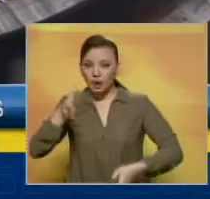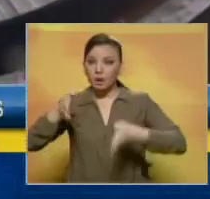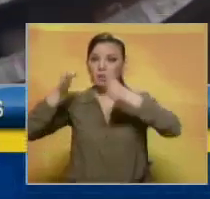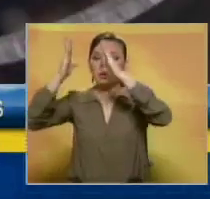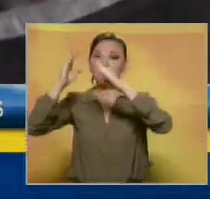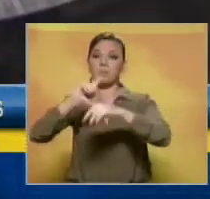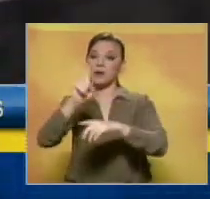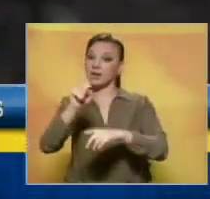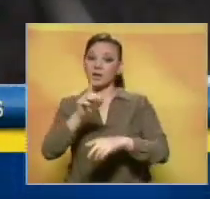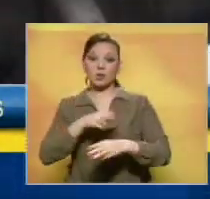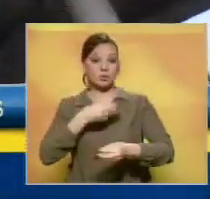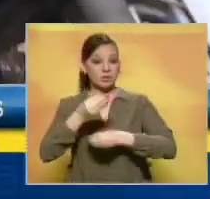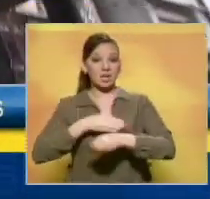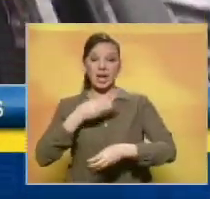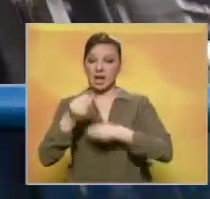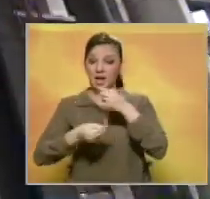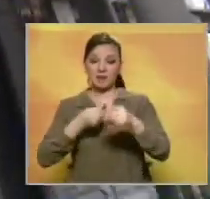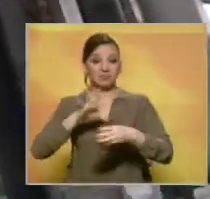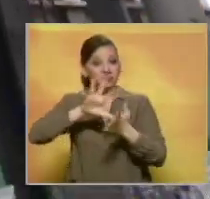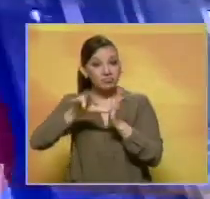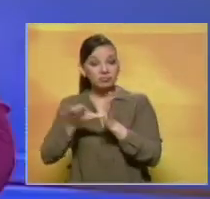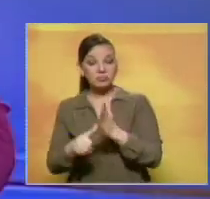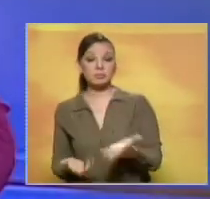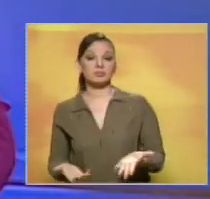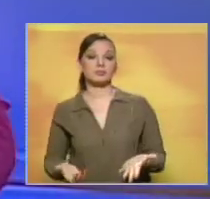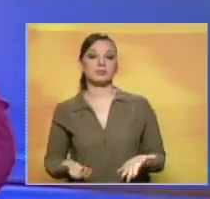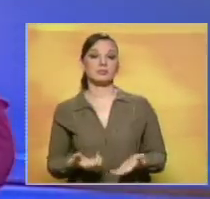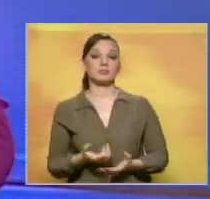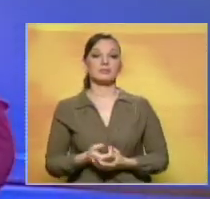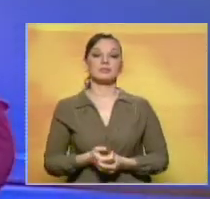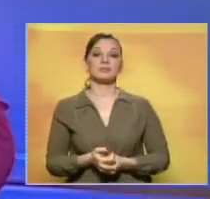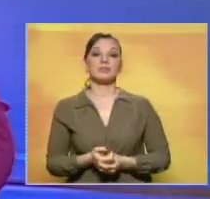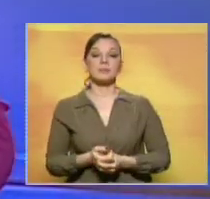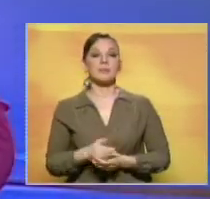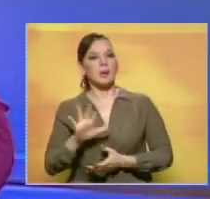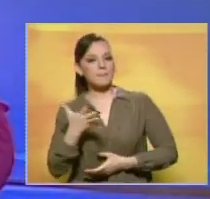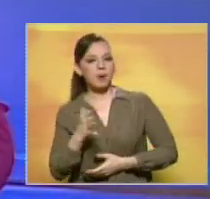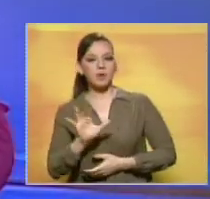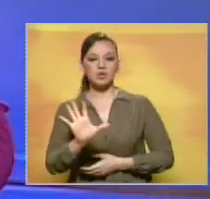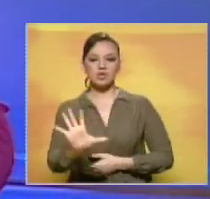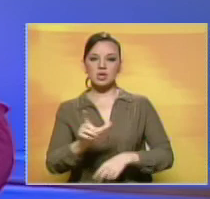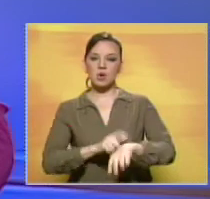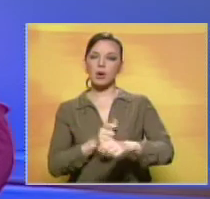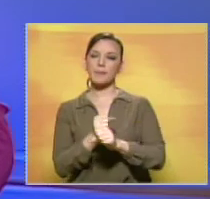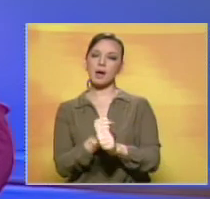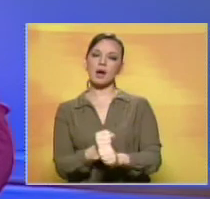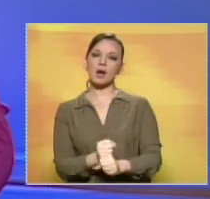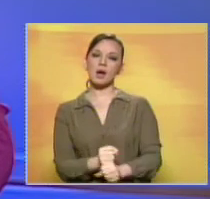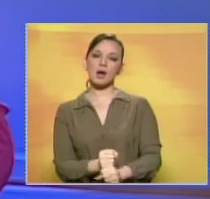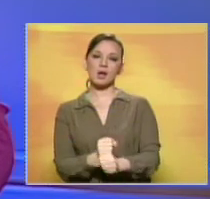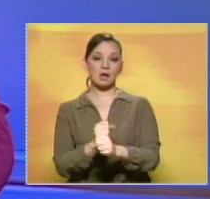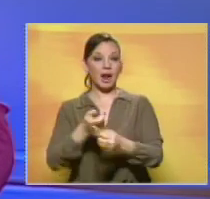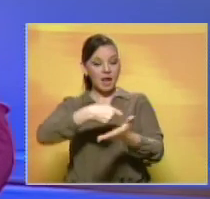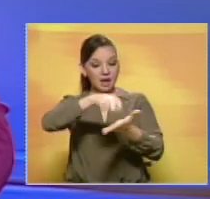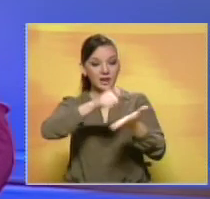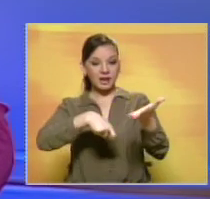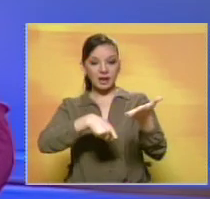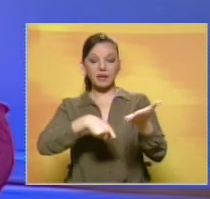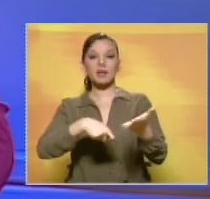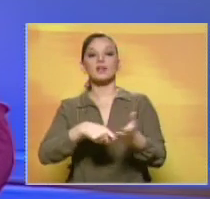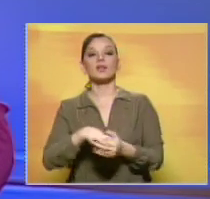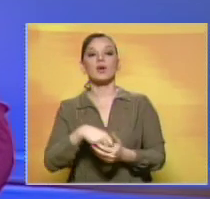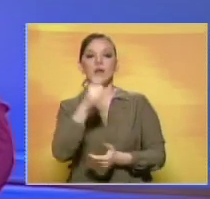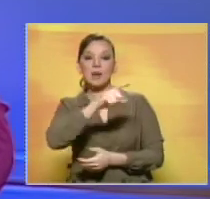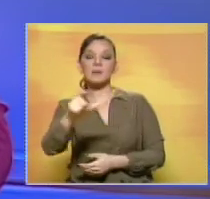para evitar que se cometan hechos delictivos. Alrededor de 5 horas de espera padecen en el registro principal de Caracas